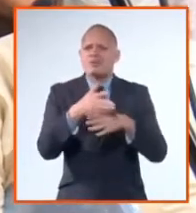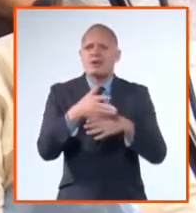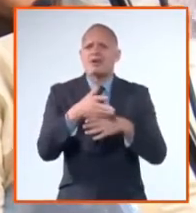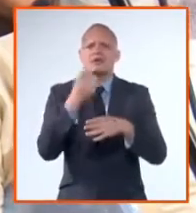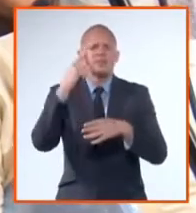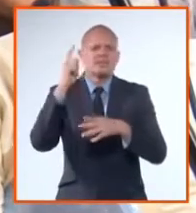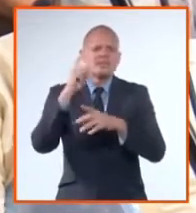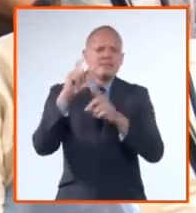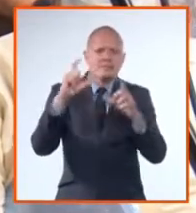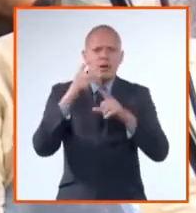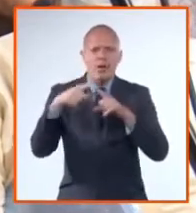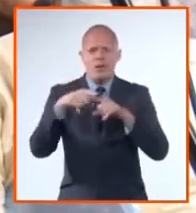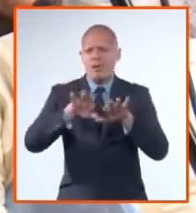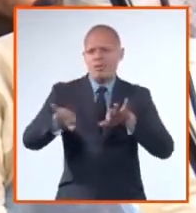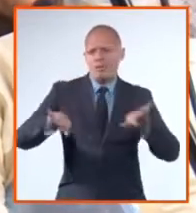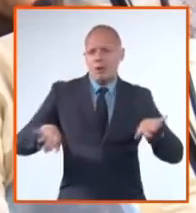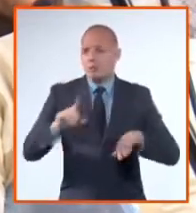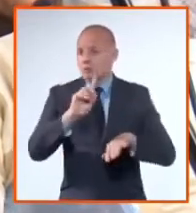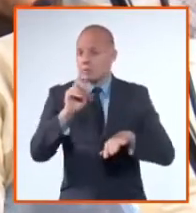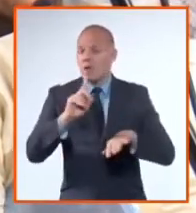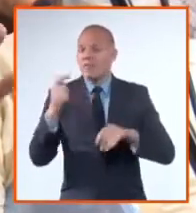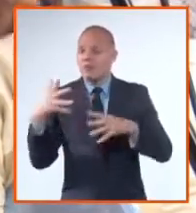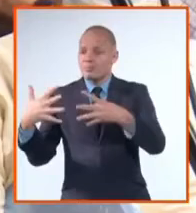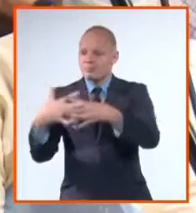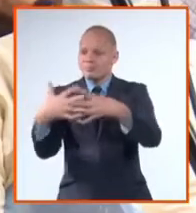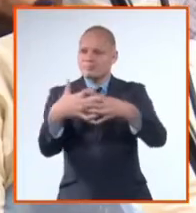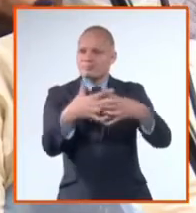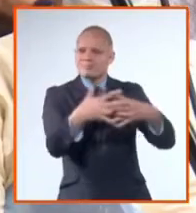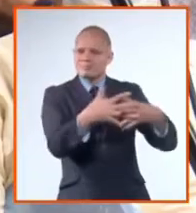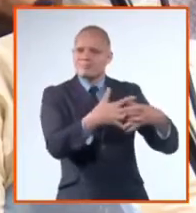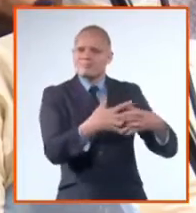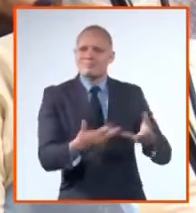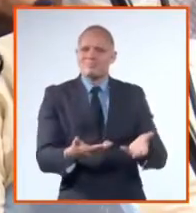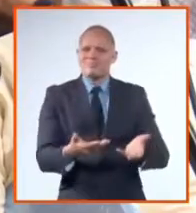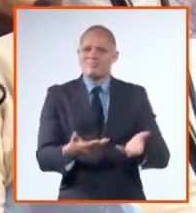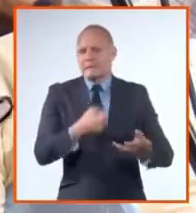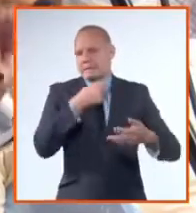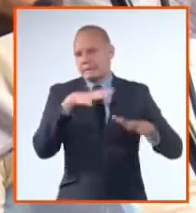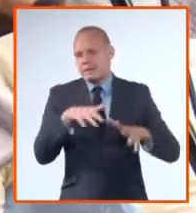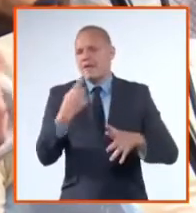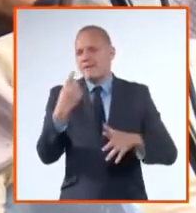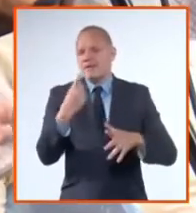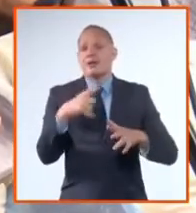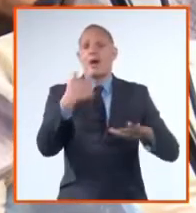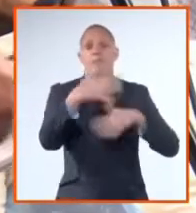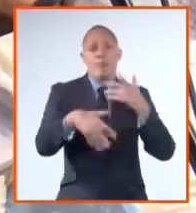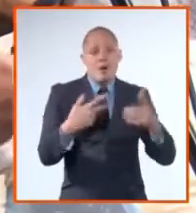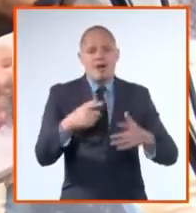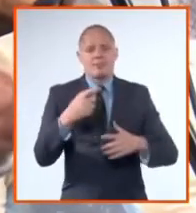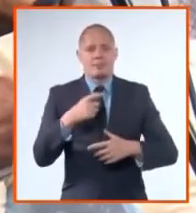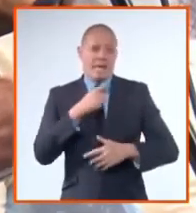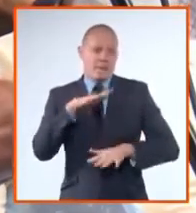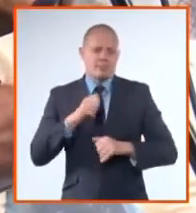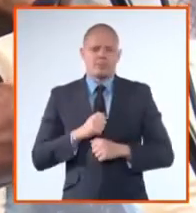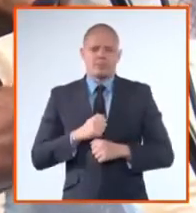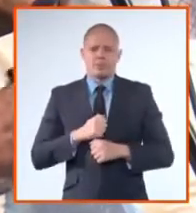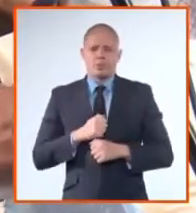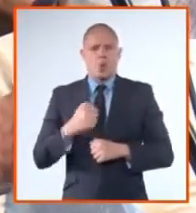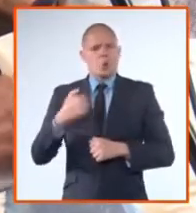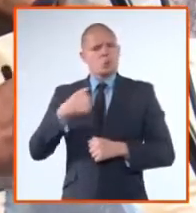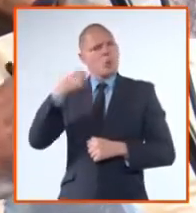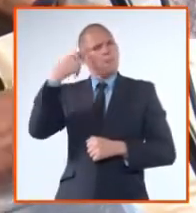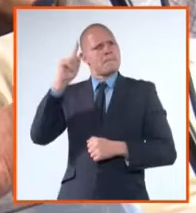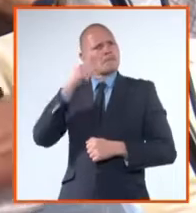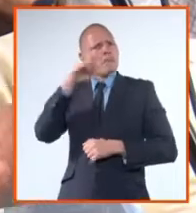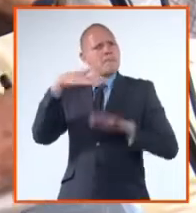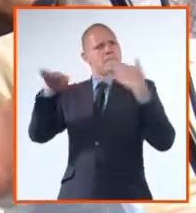ámbitos, no vamos a resolver nada. Mientras sigamos en el esquema de que yo soy el organismo designado, yo